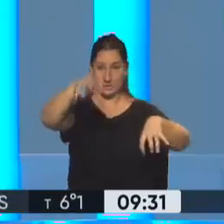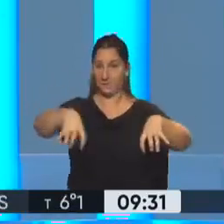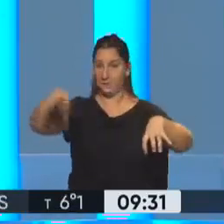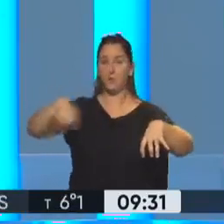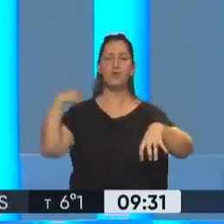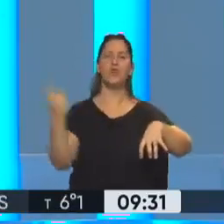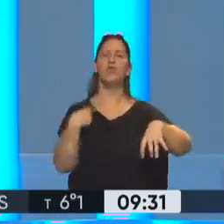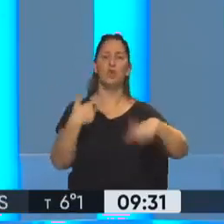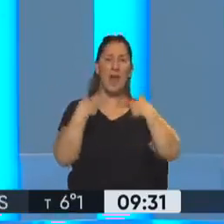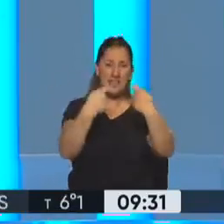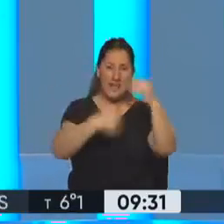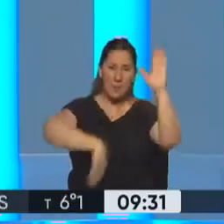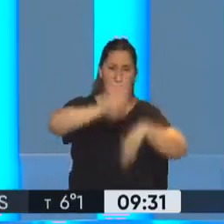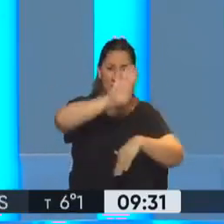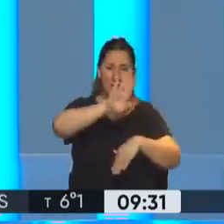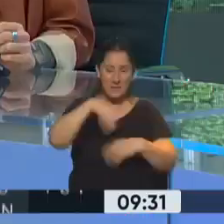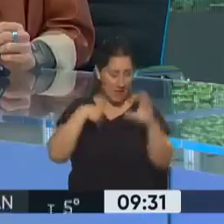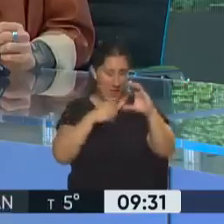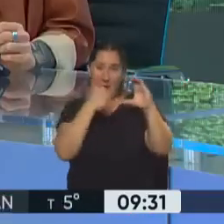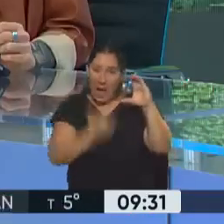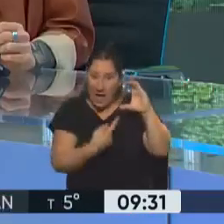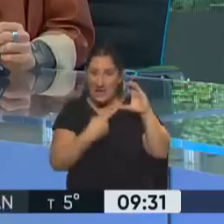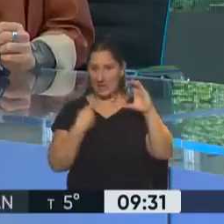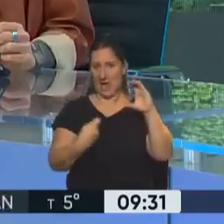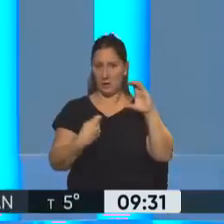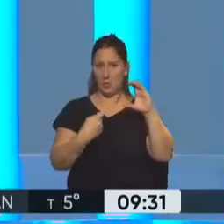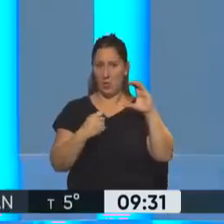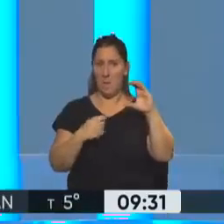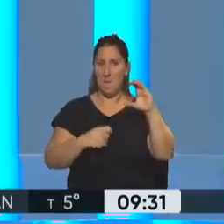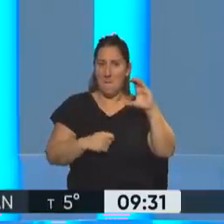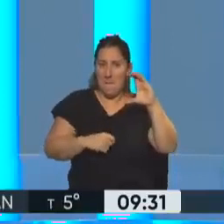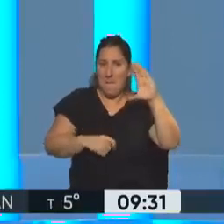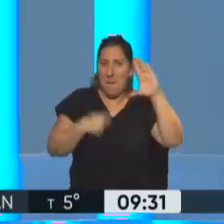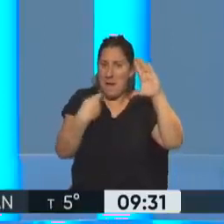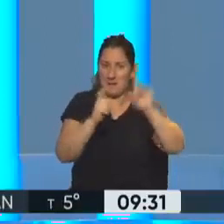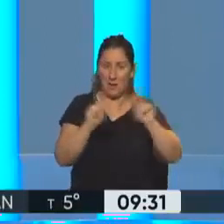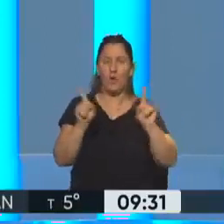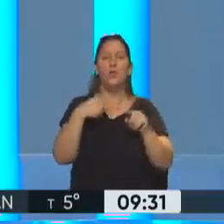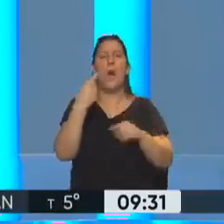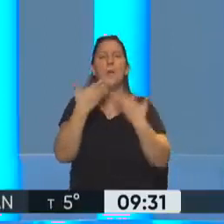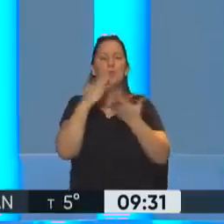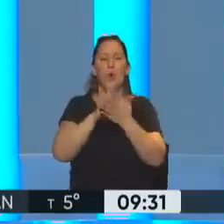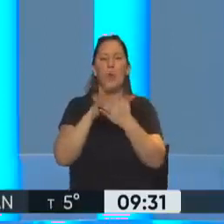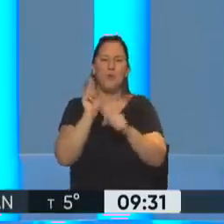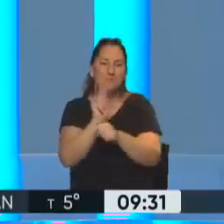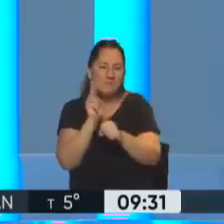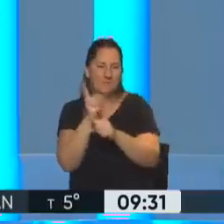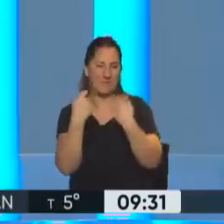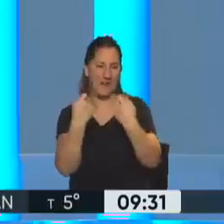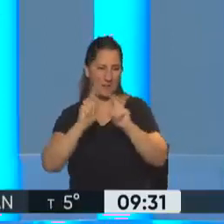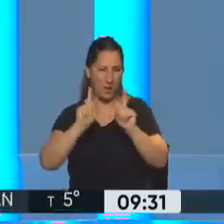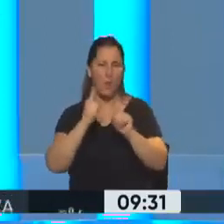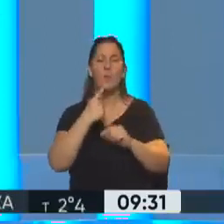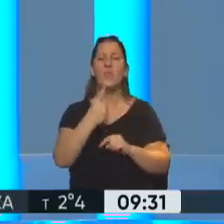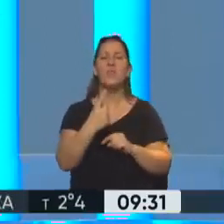vamos a gastar más de lo que tenemos así esas fueron las declaraciones pero después yo hablaba de austeridad también en el sector público porque hablo de